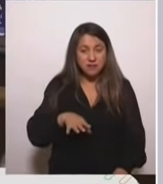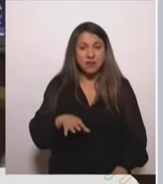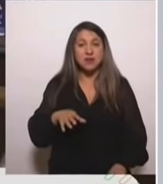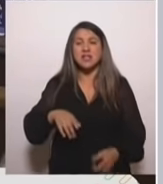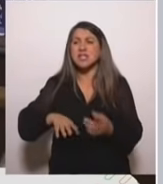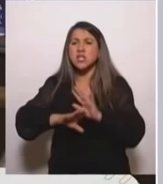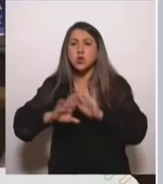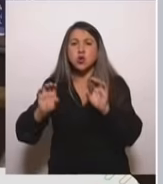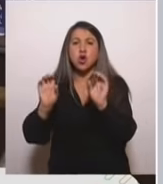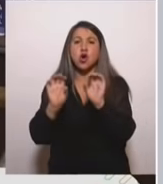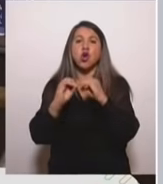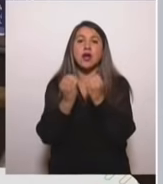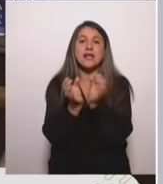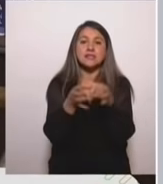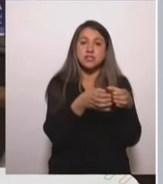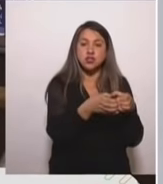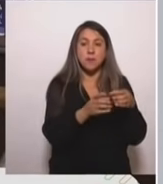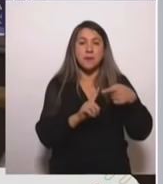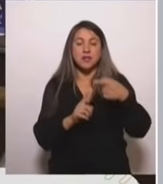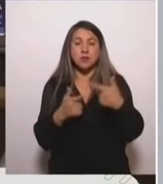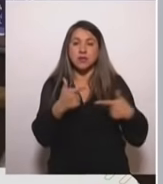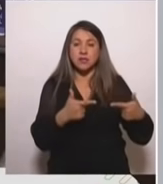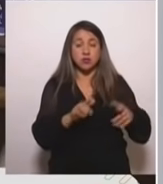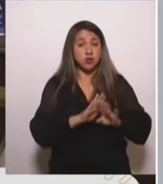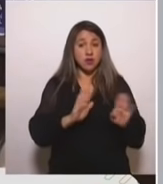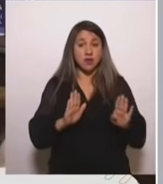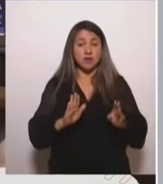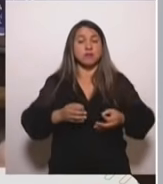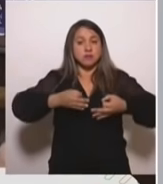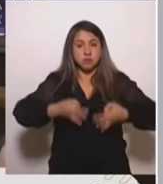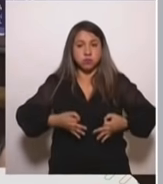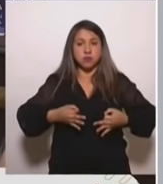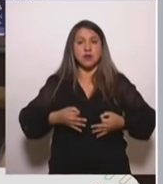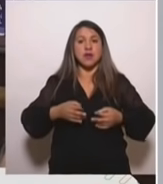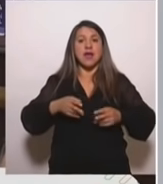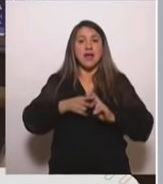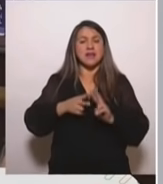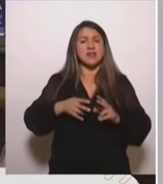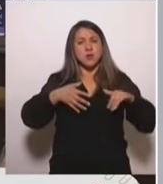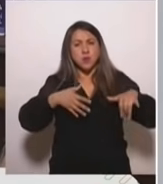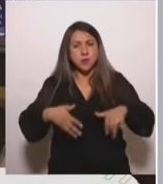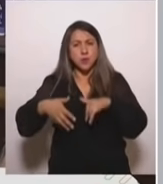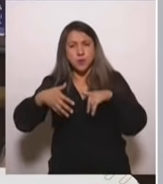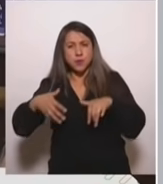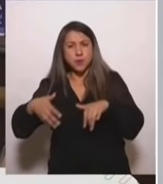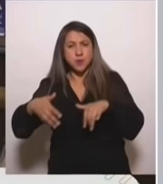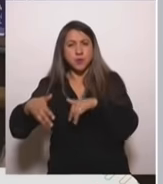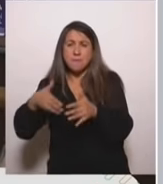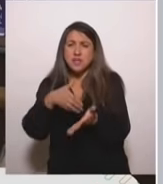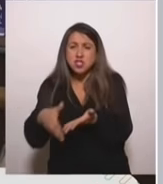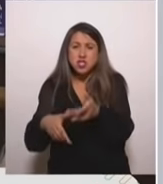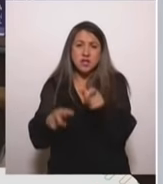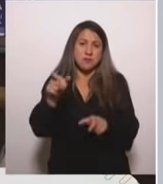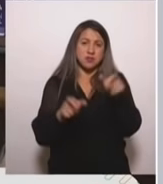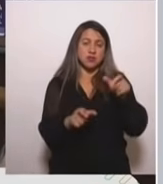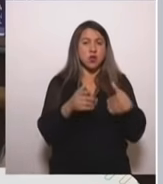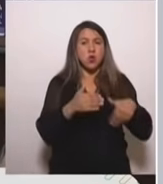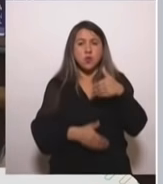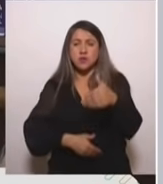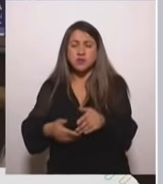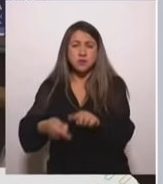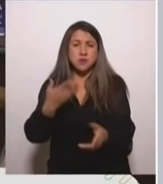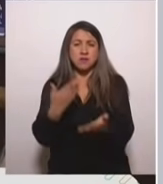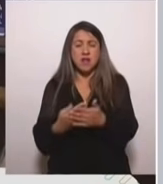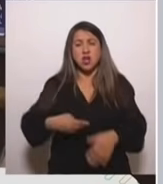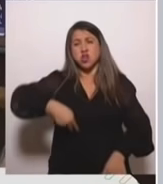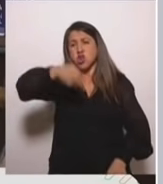en esta materia. Primero, ha dicho él hace un par de días atrás que él estima que el reglamento podría estar aprobado en un plazo de 3 meses, pero